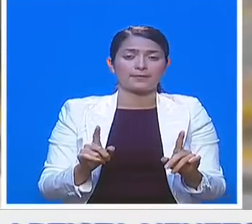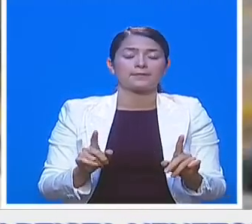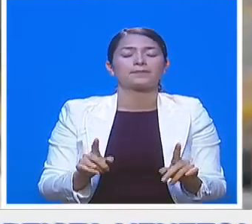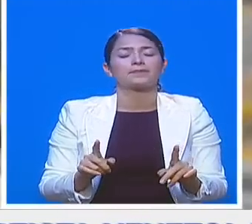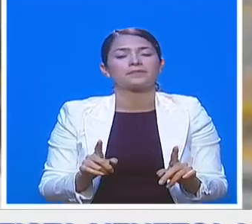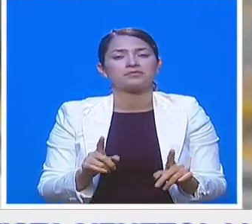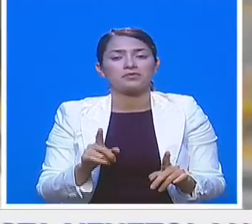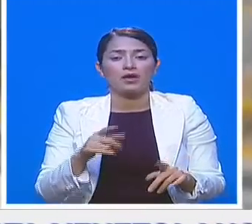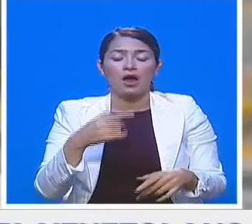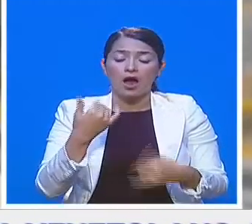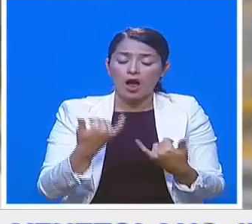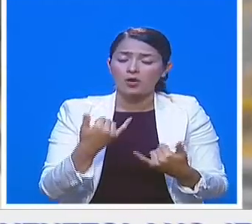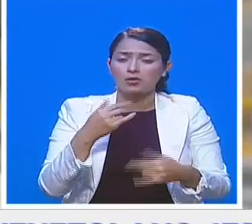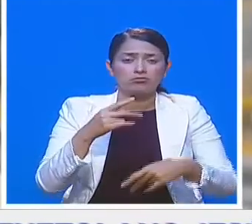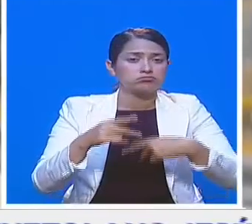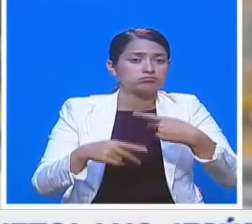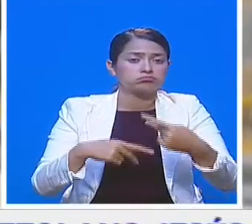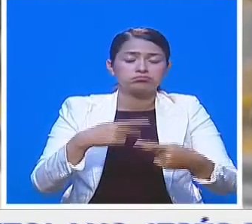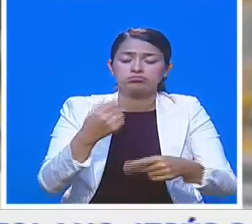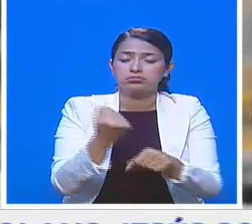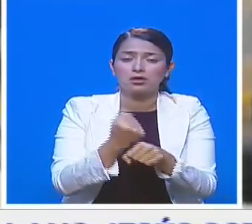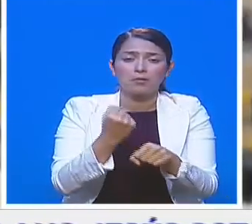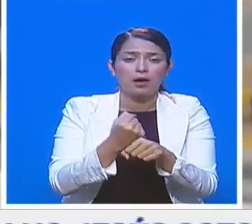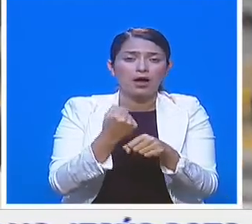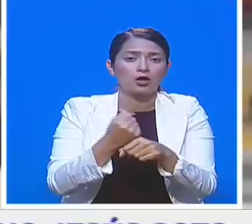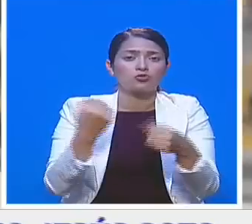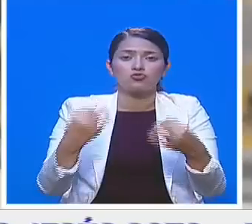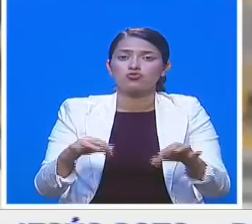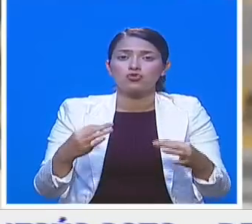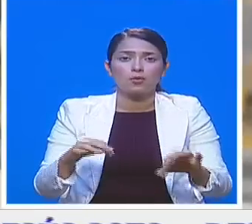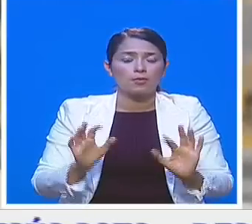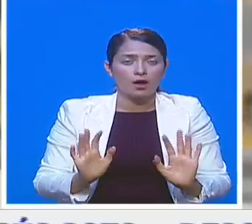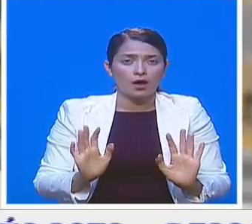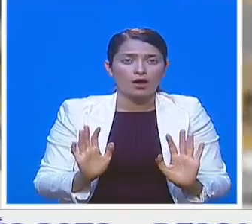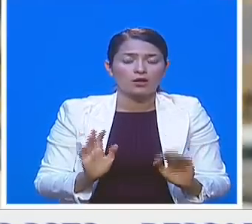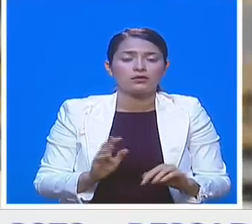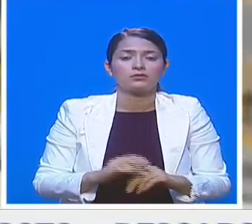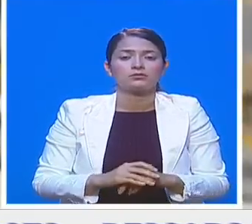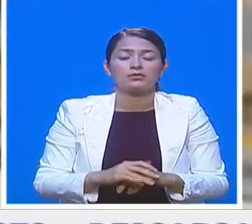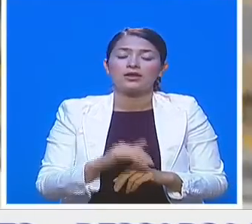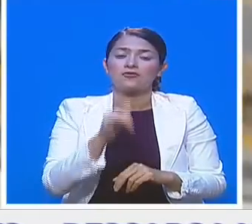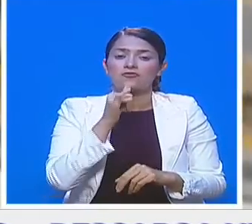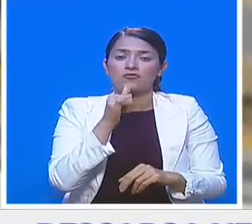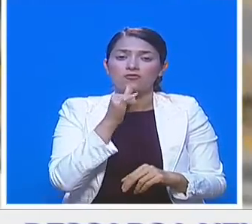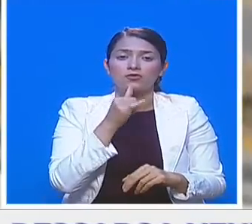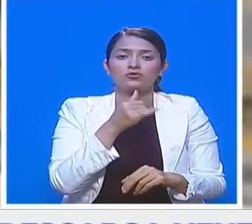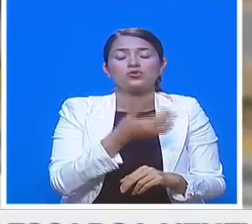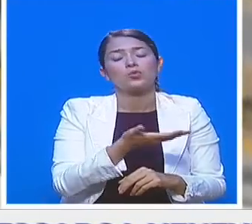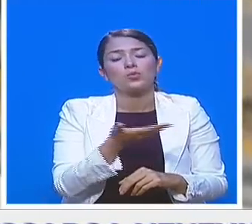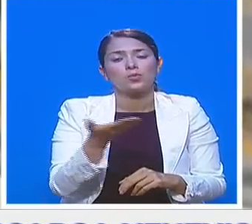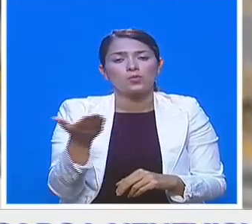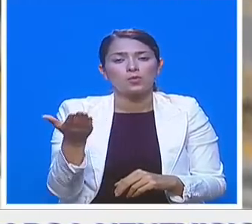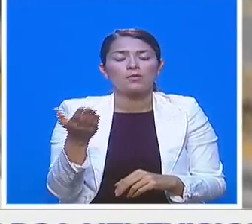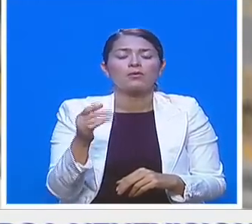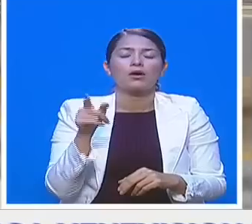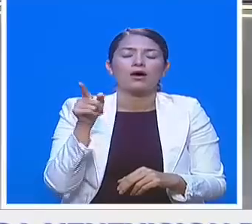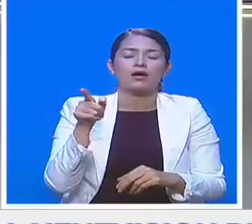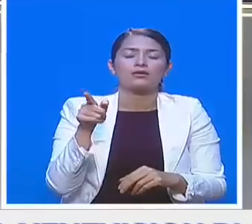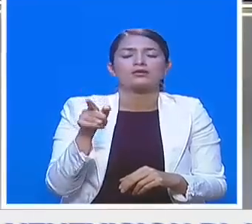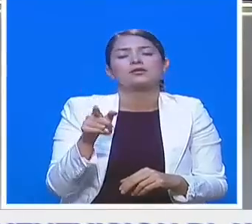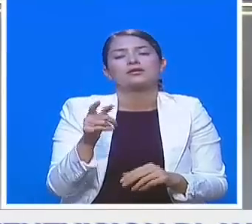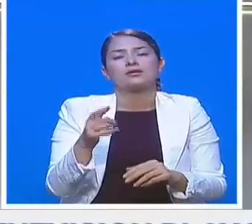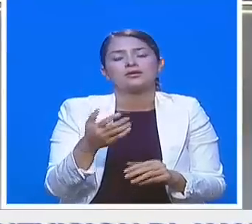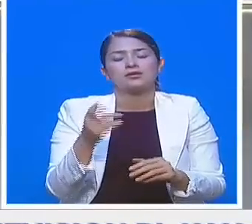encuentran trabajando con total normalidad por el momento. Con esta información, nosotros retornamos nuevamente a